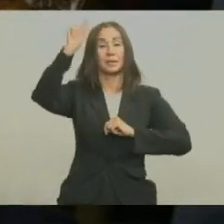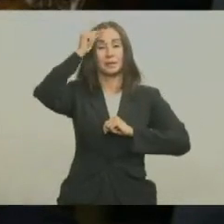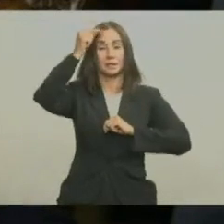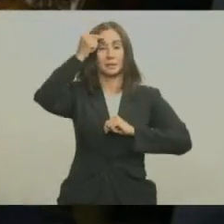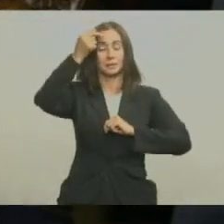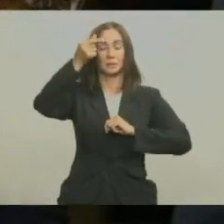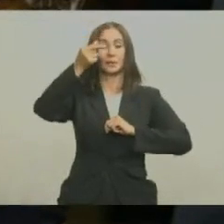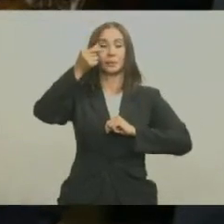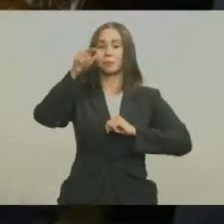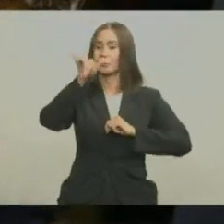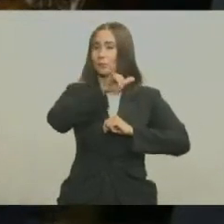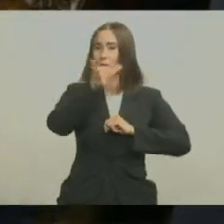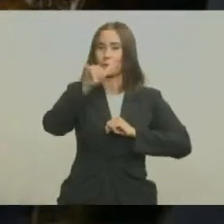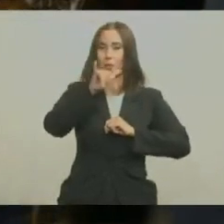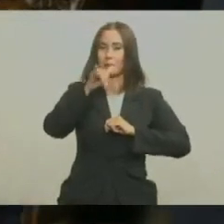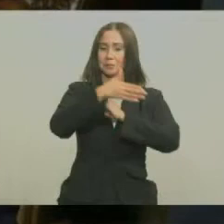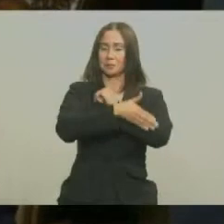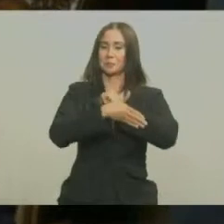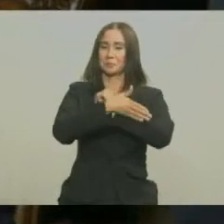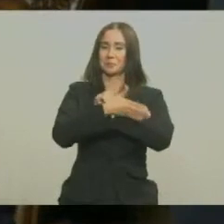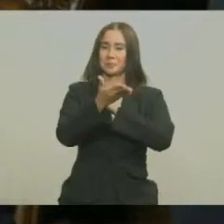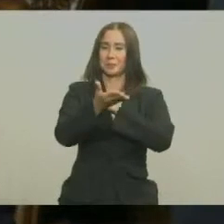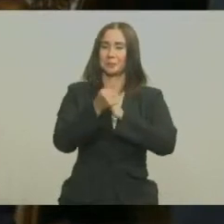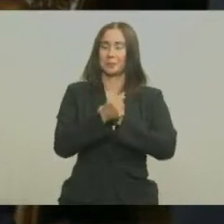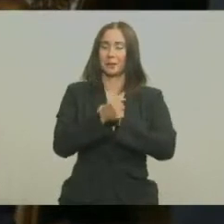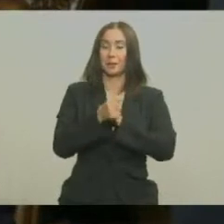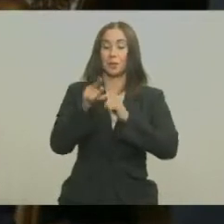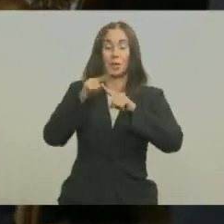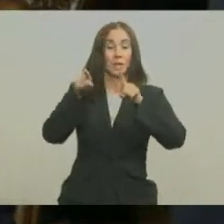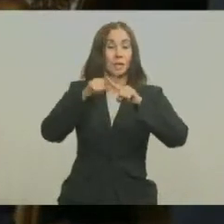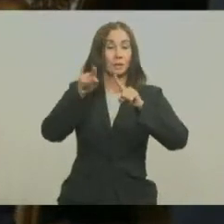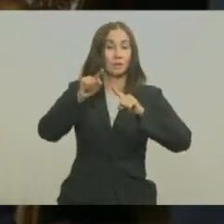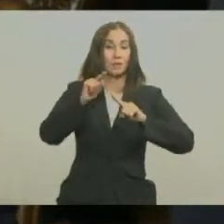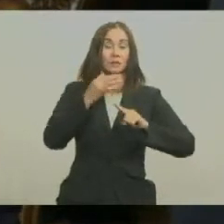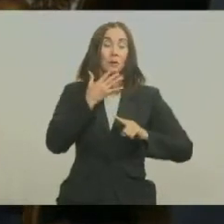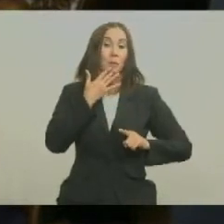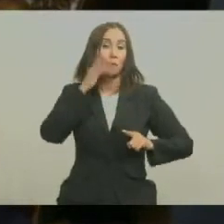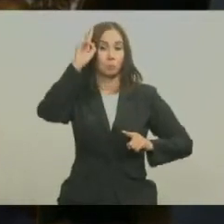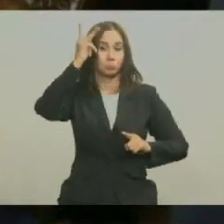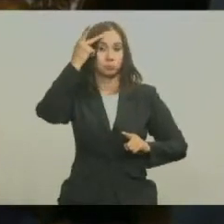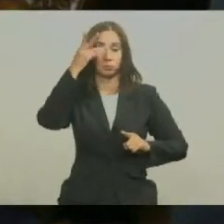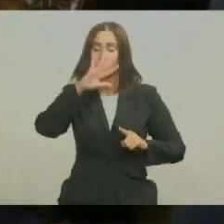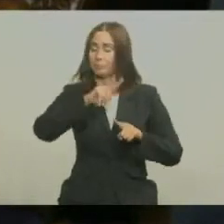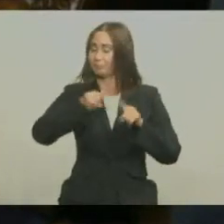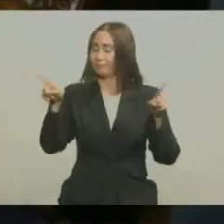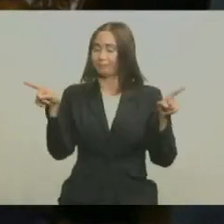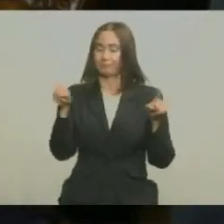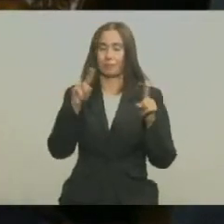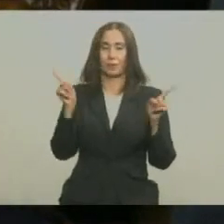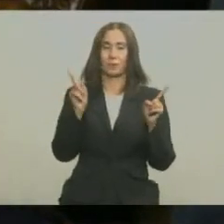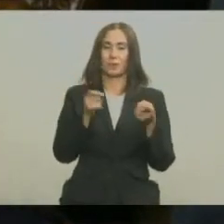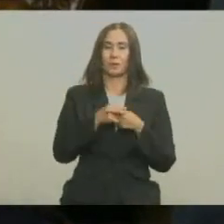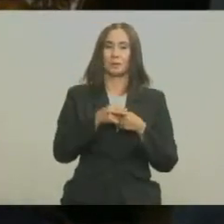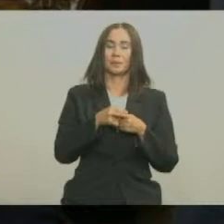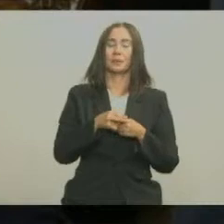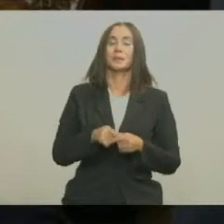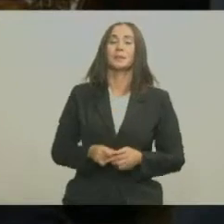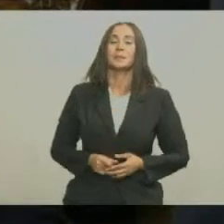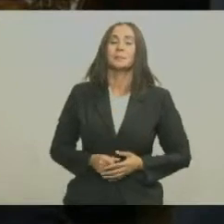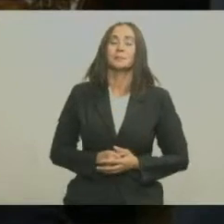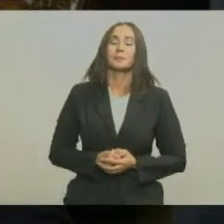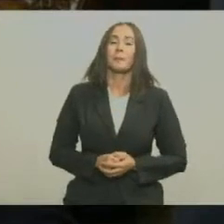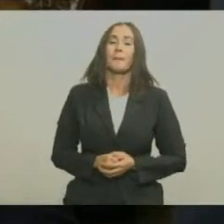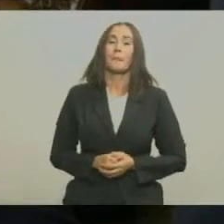país. Por lo tanto, las diferencias internas entre partidos las podremos sostener en la diferencia que tiene que ver cómo abordar